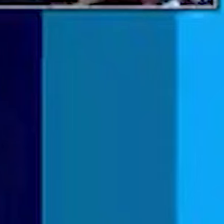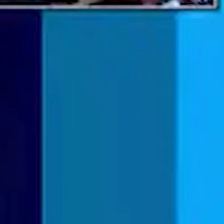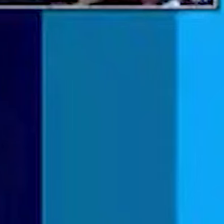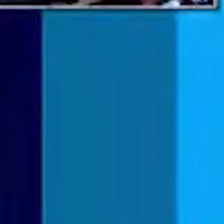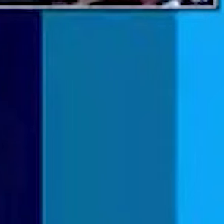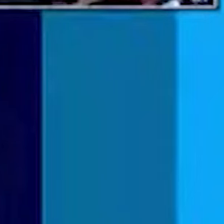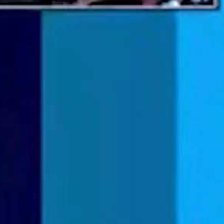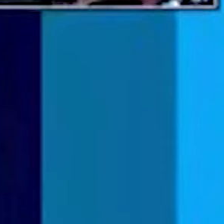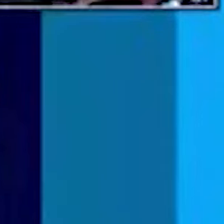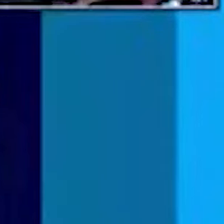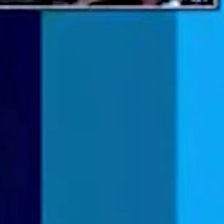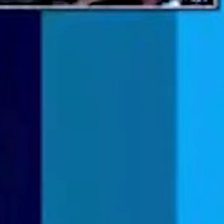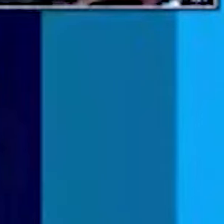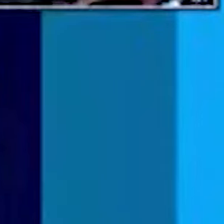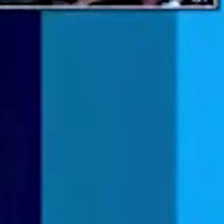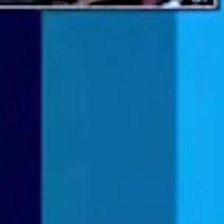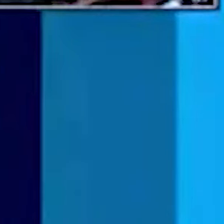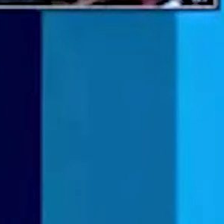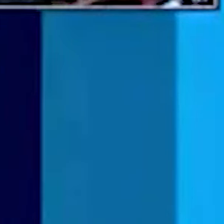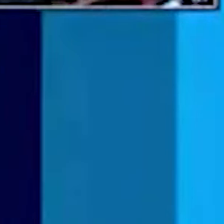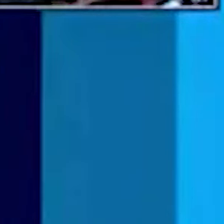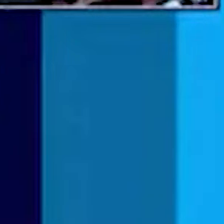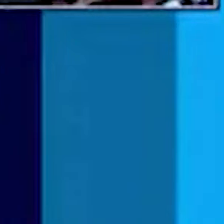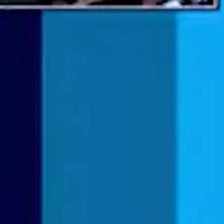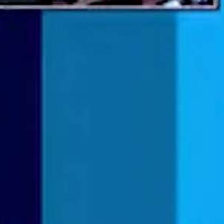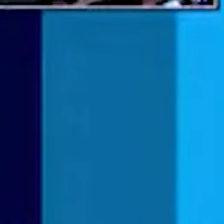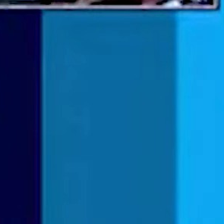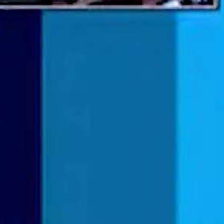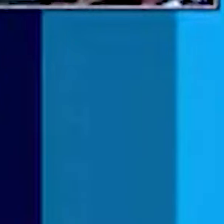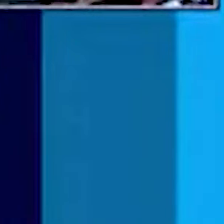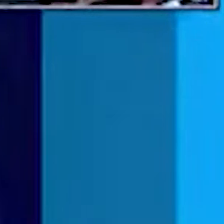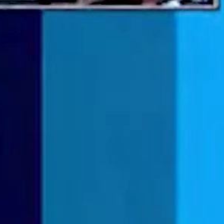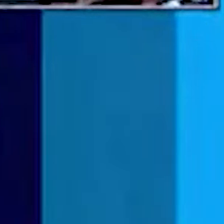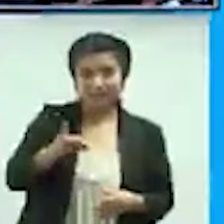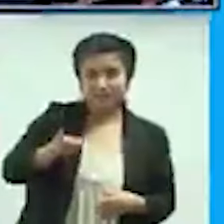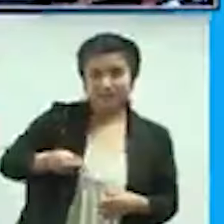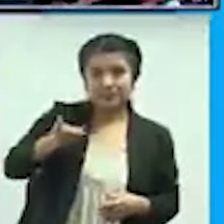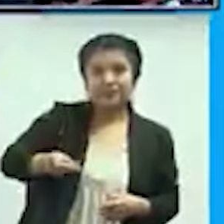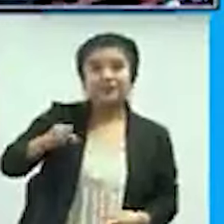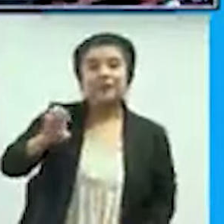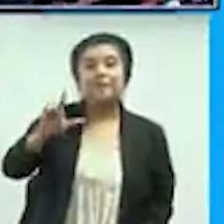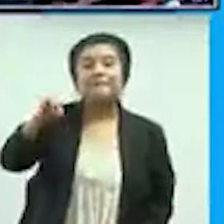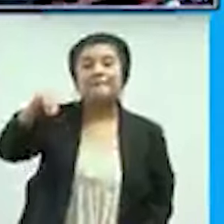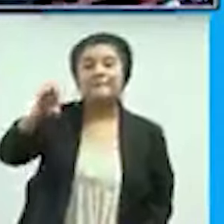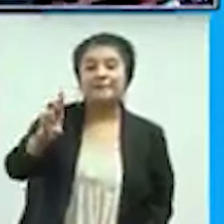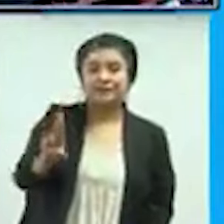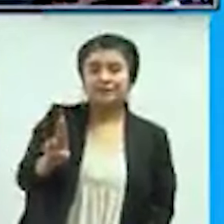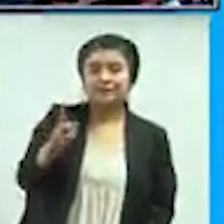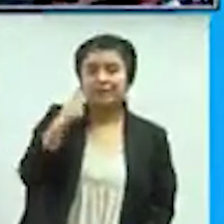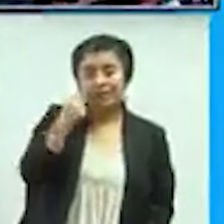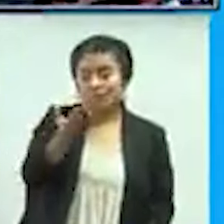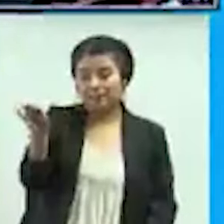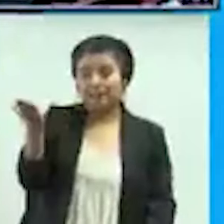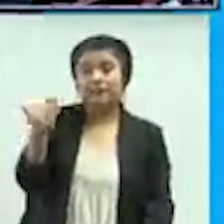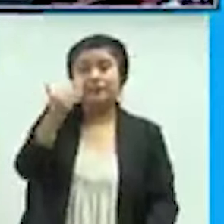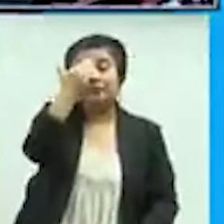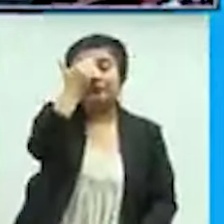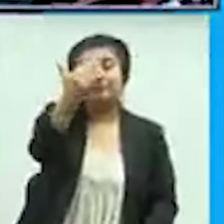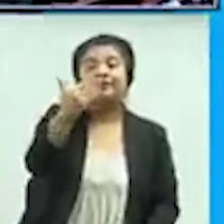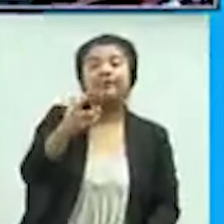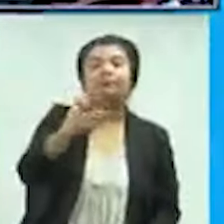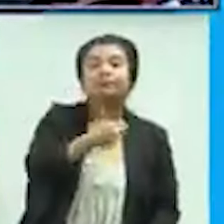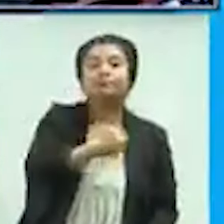Para formular la siguiente pregunta básica, tiene la palabra el diputado Elmer Palencia. Gracias,